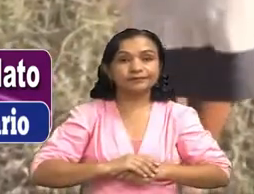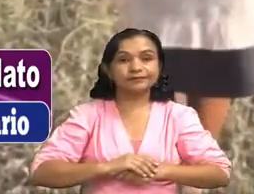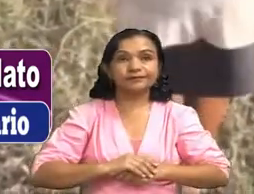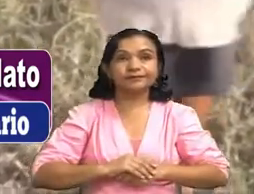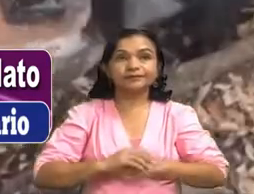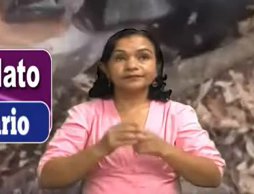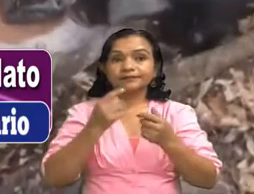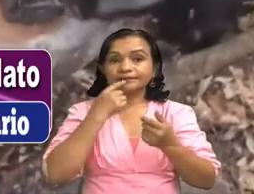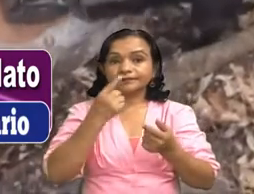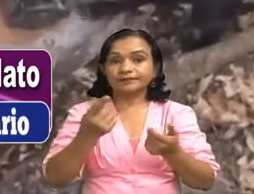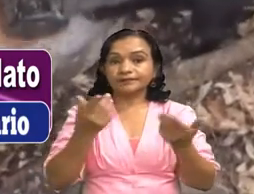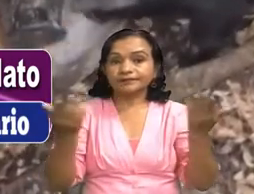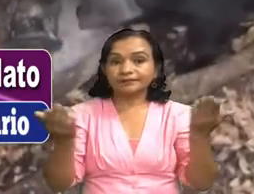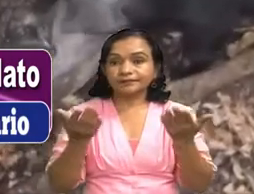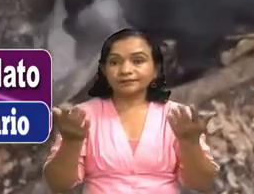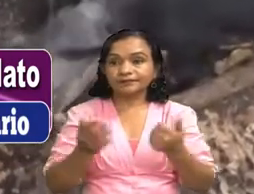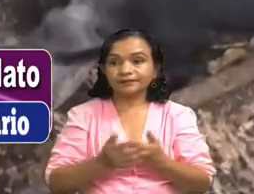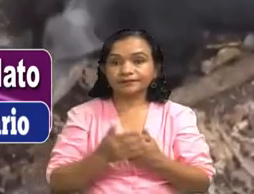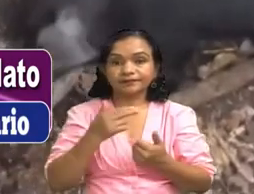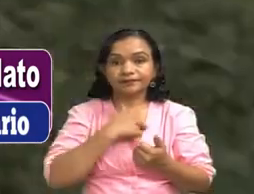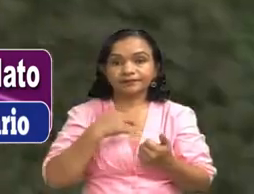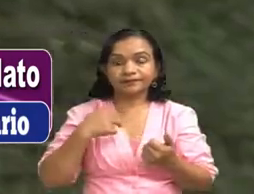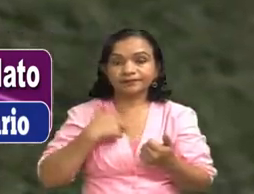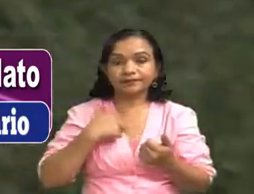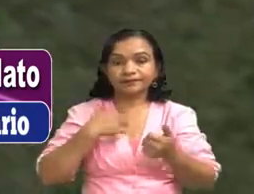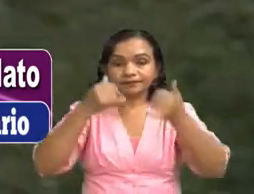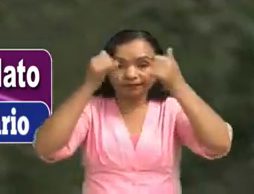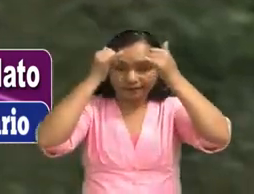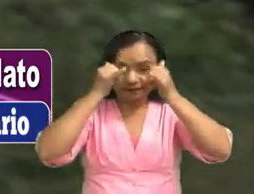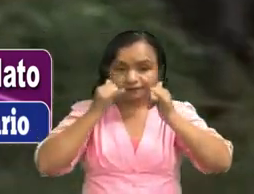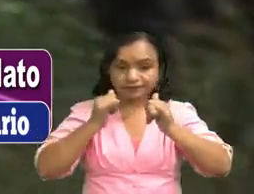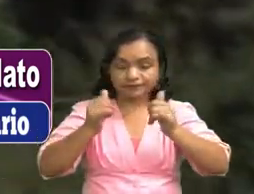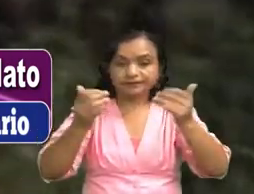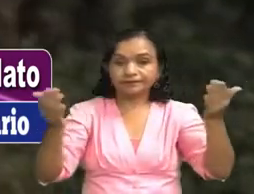Pero dijimos, bueno, ¿qué vamos a hacer con el bovino?